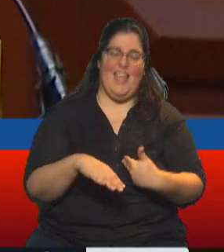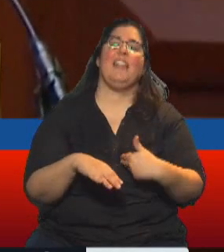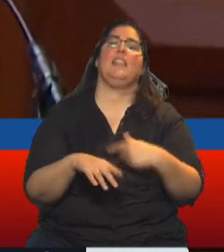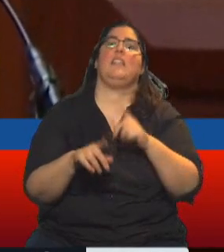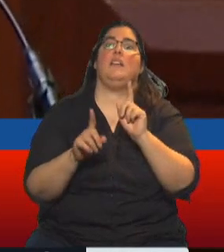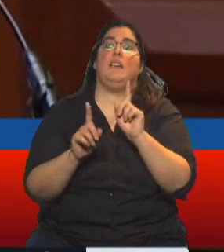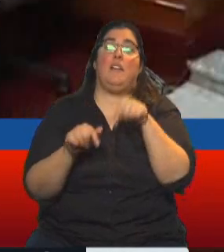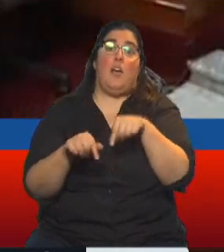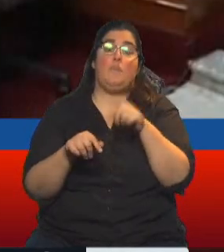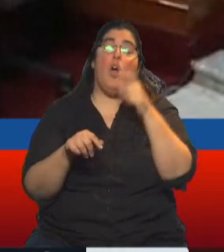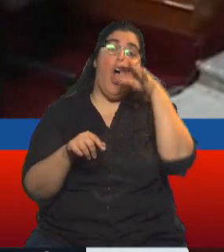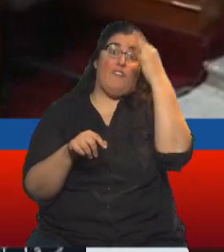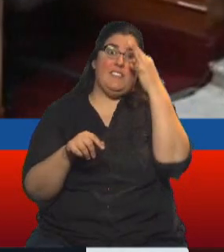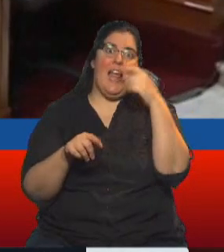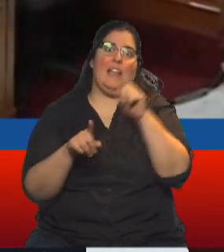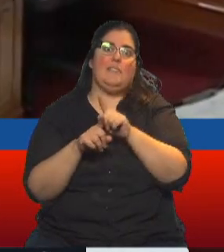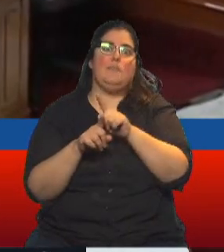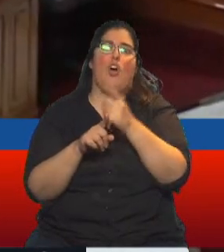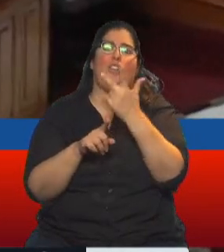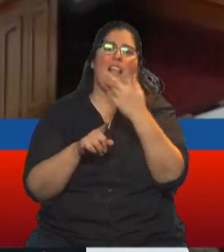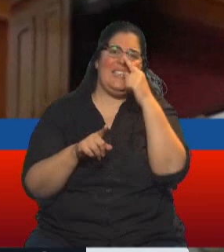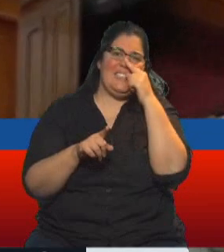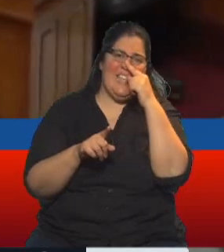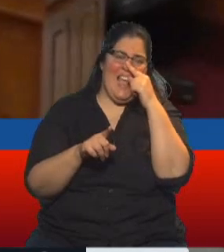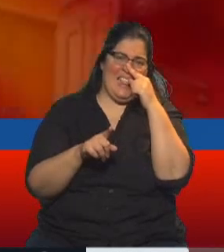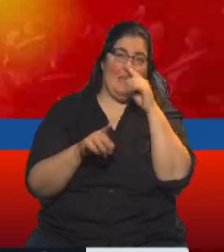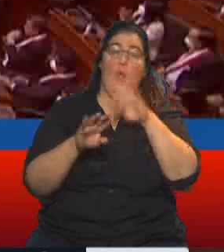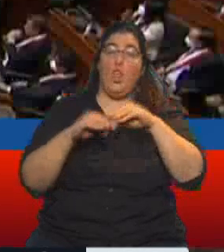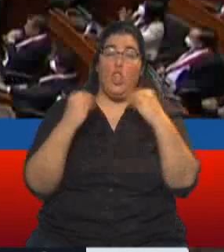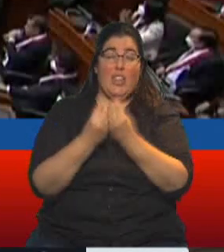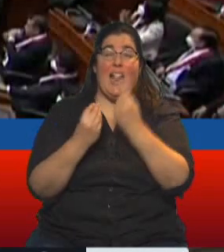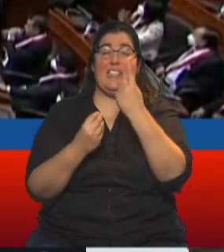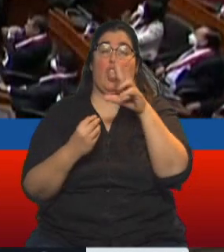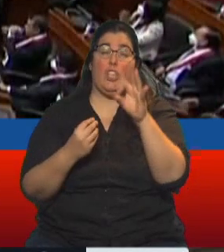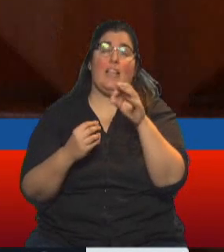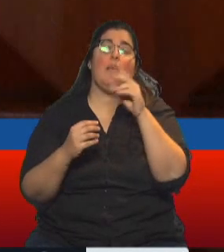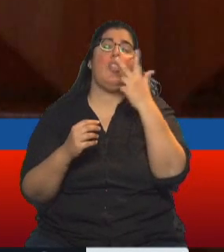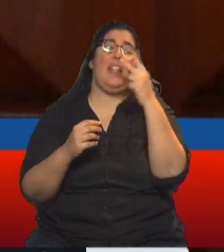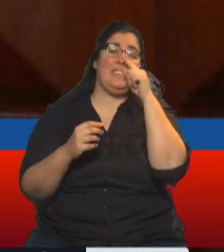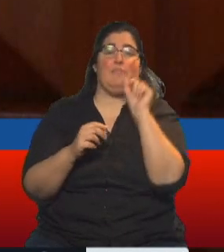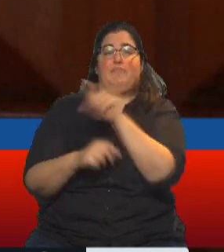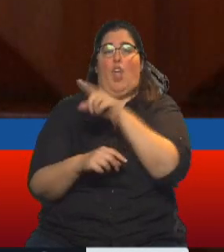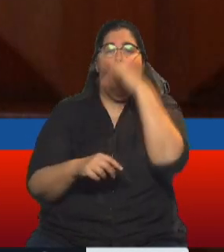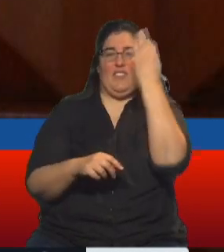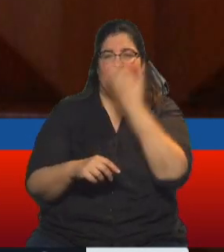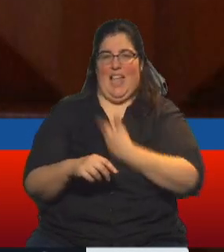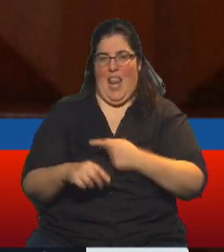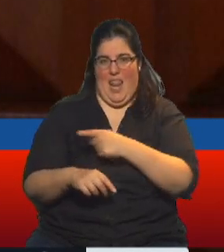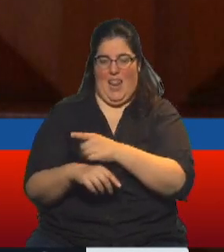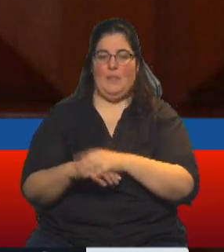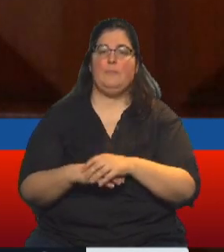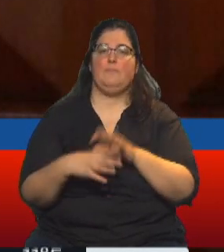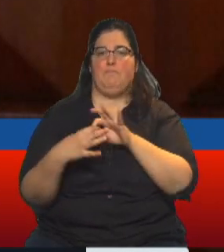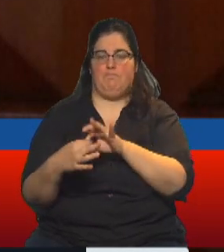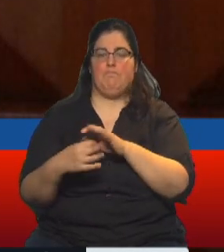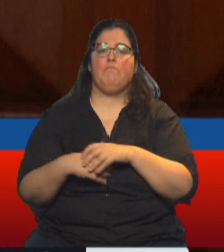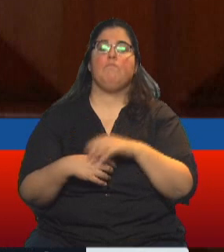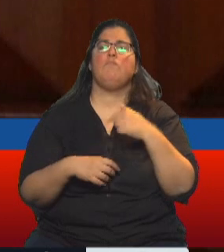que cuenta con apenas 37 bancas sobre un total de 130. Es la primera vez que nuestro